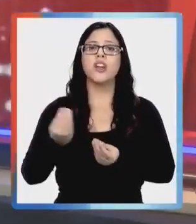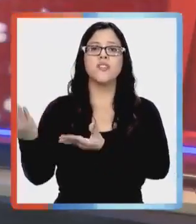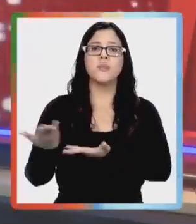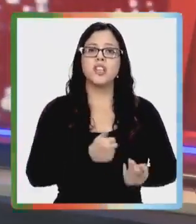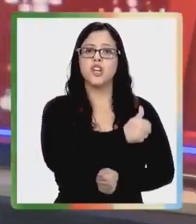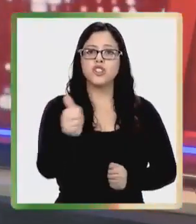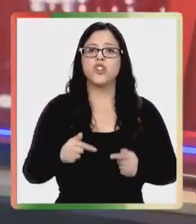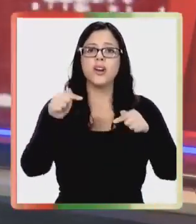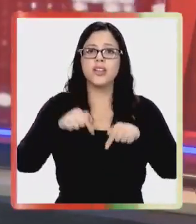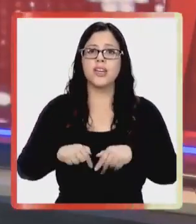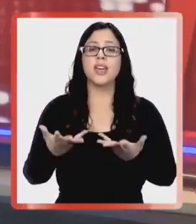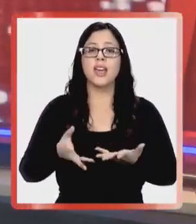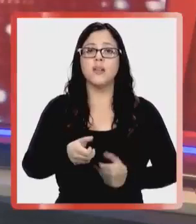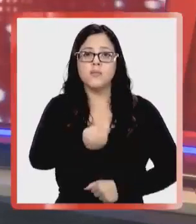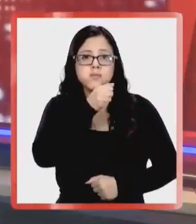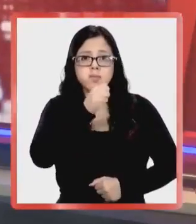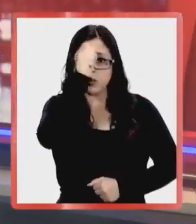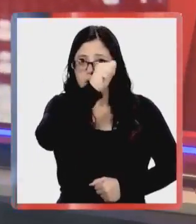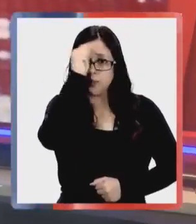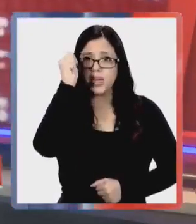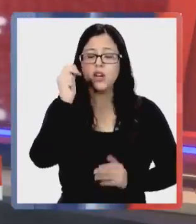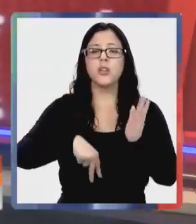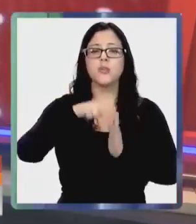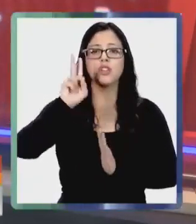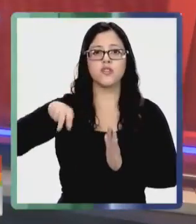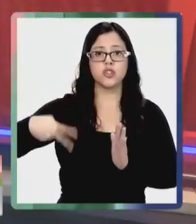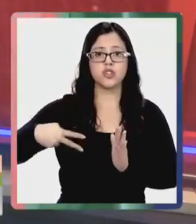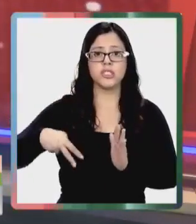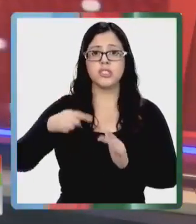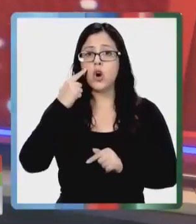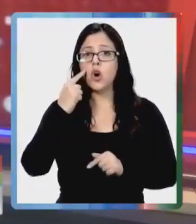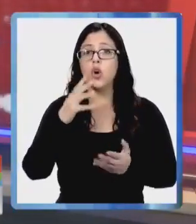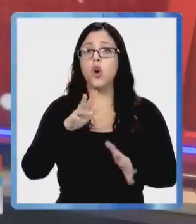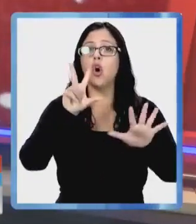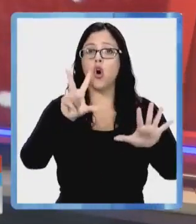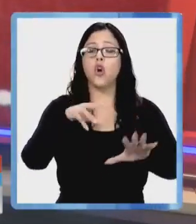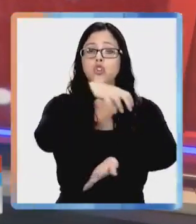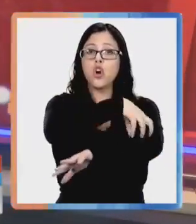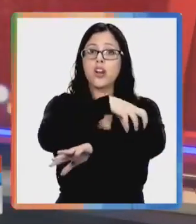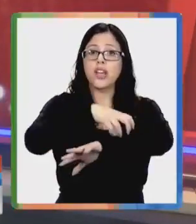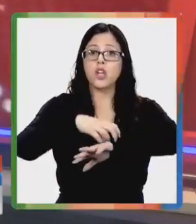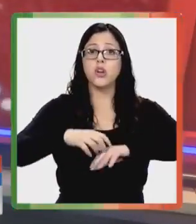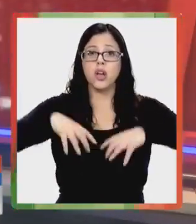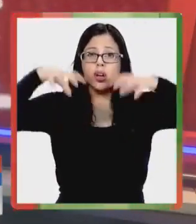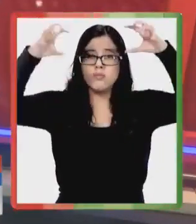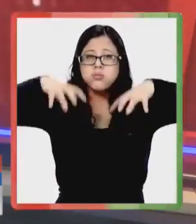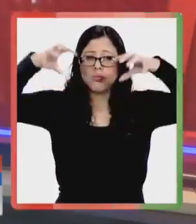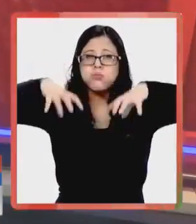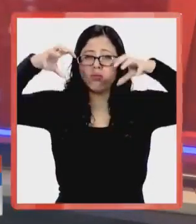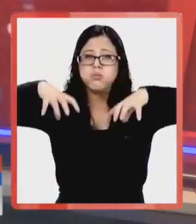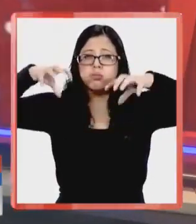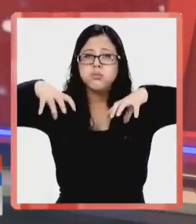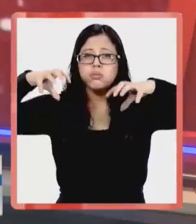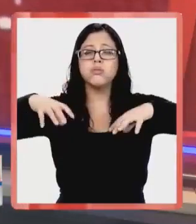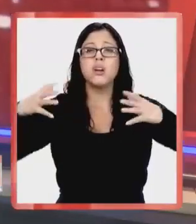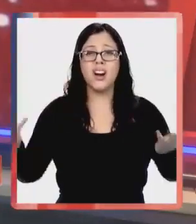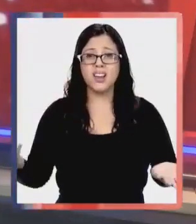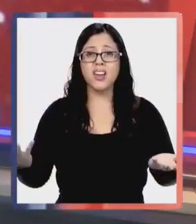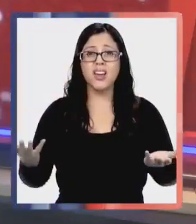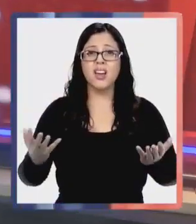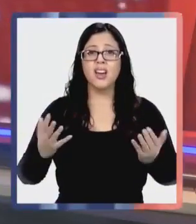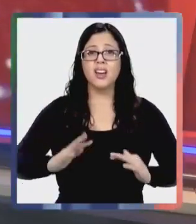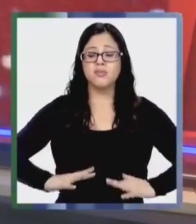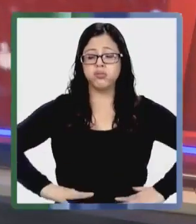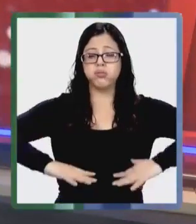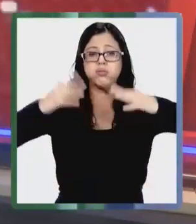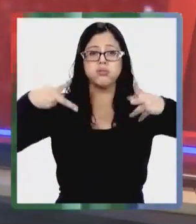¿Qué tal? ¿Cómo están? Bienvenidas y bienvenidos a la entrevista del domingo de Portavoz Noticias. Hemos tenido 8 regiones bajo un sistema frontal con fuertes lluvias